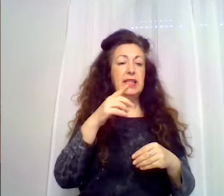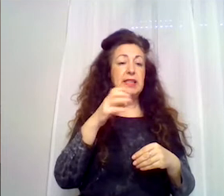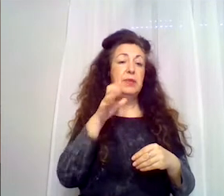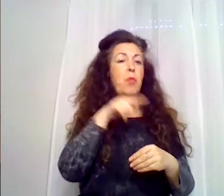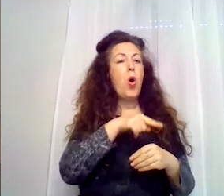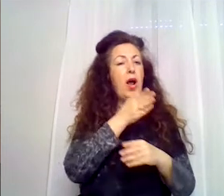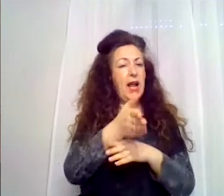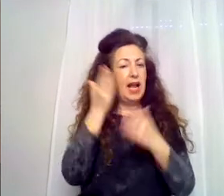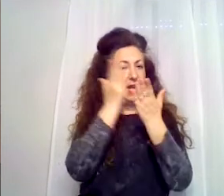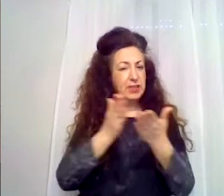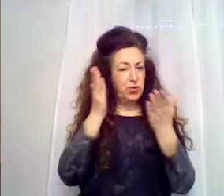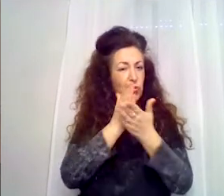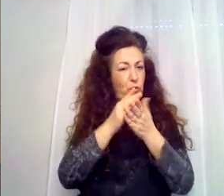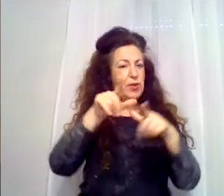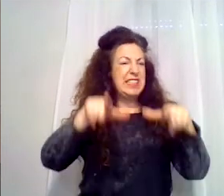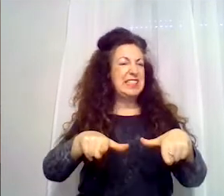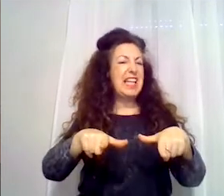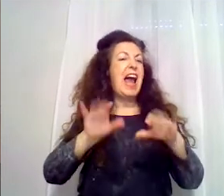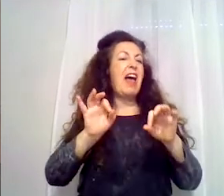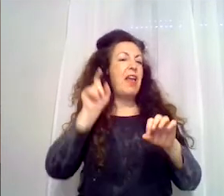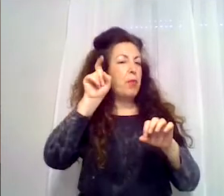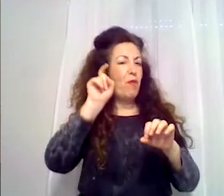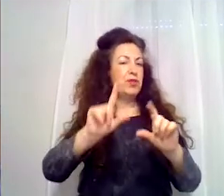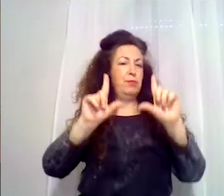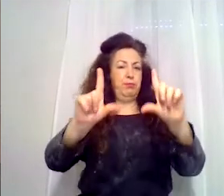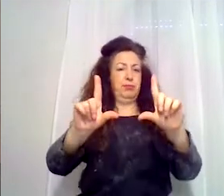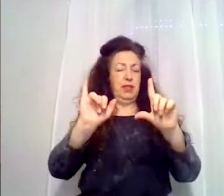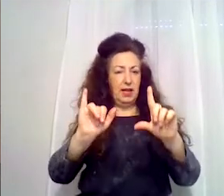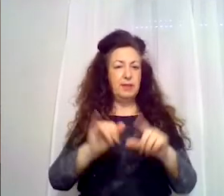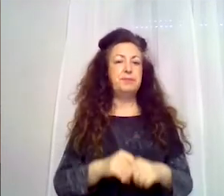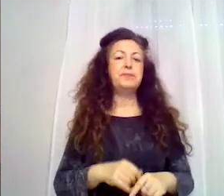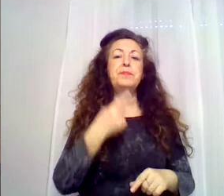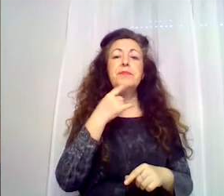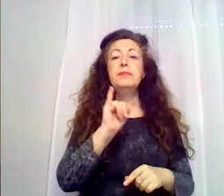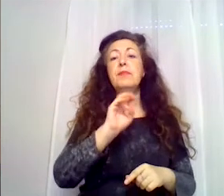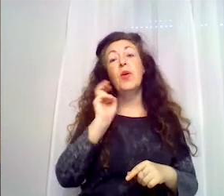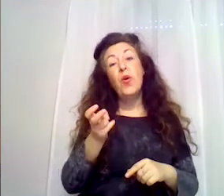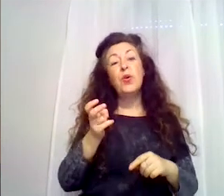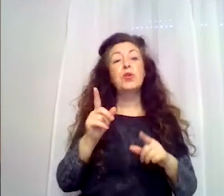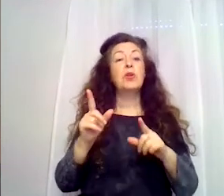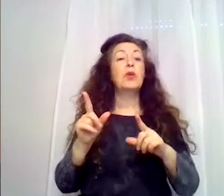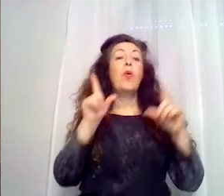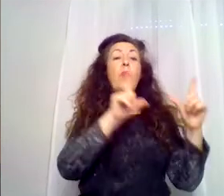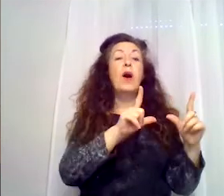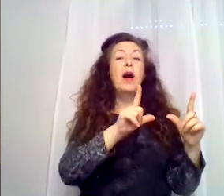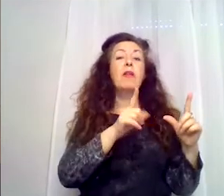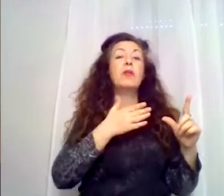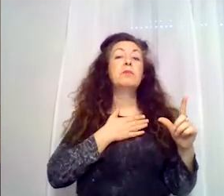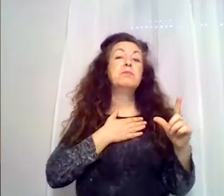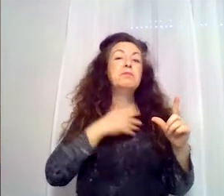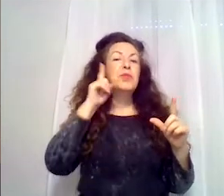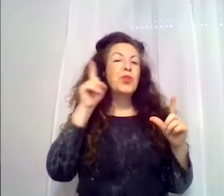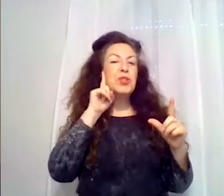y se conserva en el Salón de Profesores del Corpus Christi College de Cambridge, que es la universidad donde él estudió, ¿no? Hay